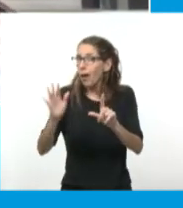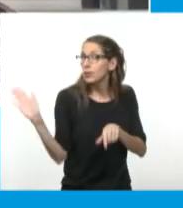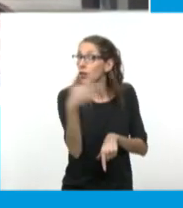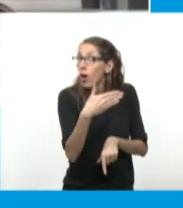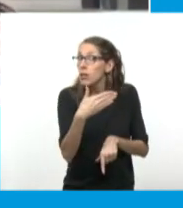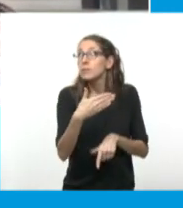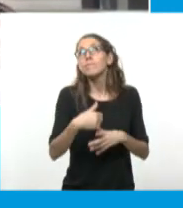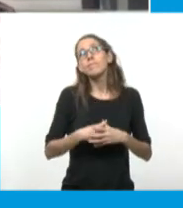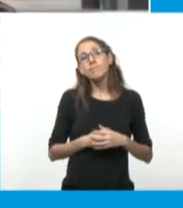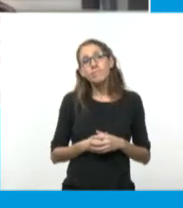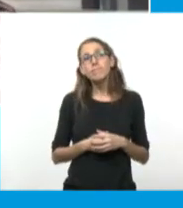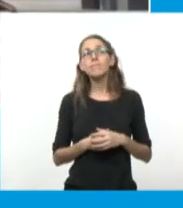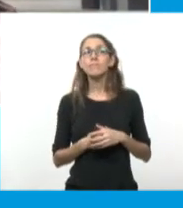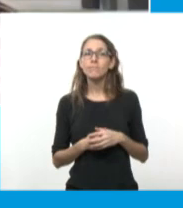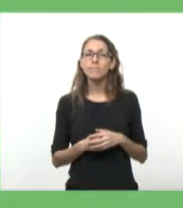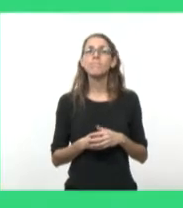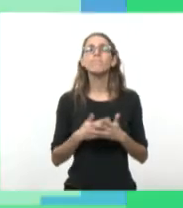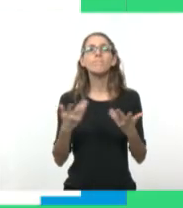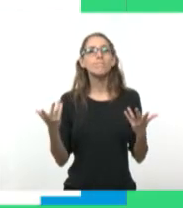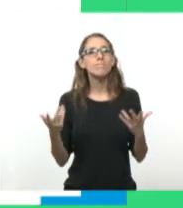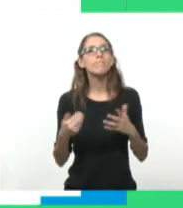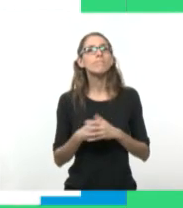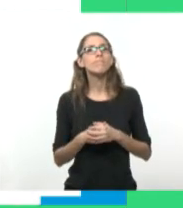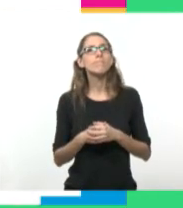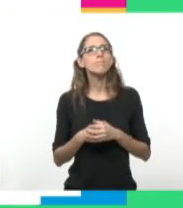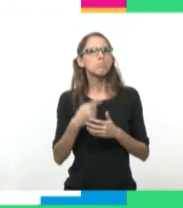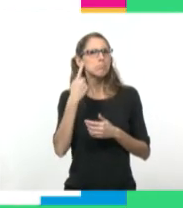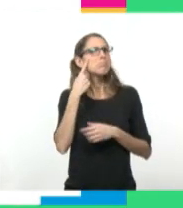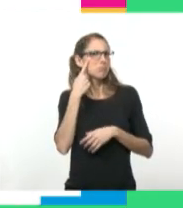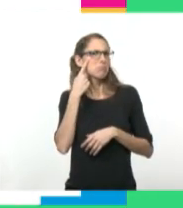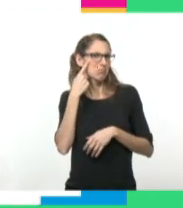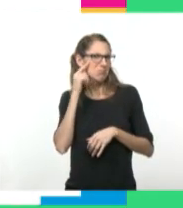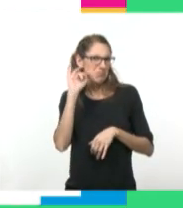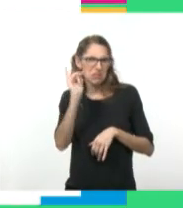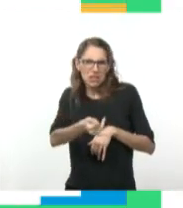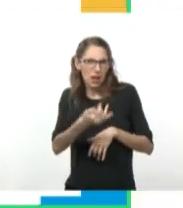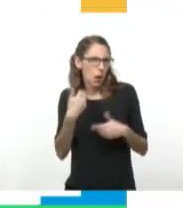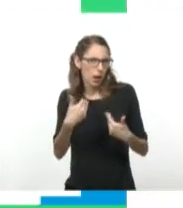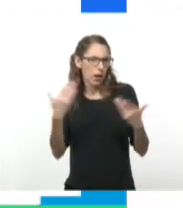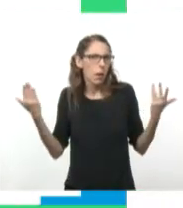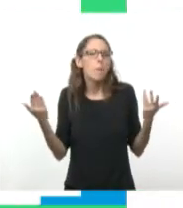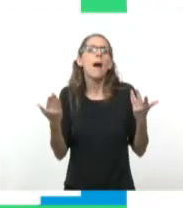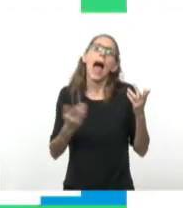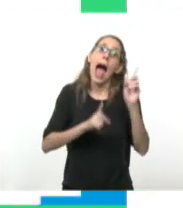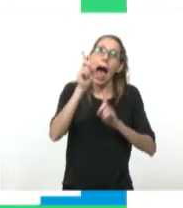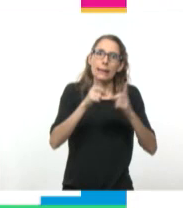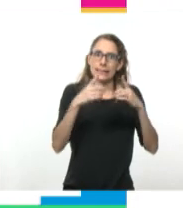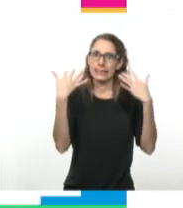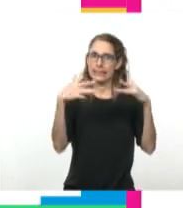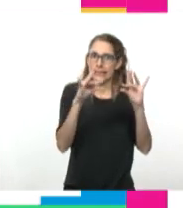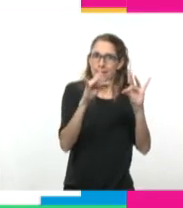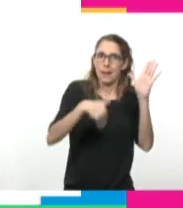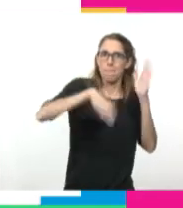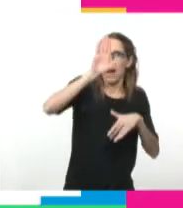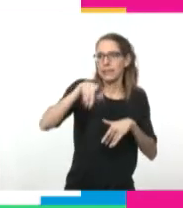¿Todo es dibujable? Y creo que sí. ¿Por qué no? Tal vez, o sea, hay cosas que son más difíciles que otras,